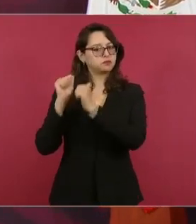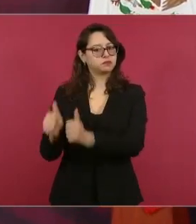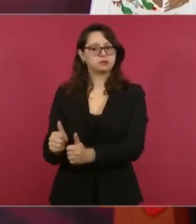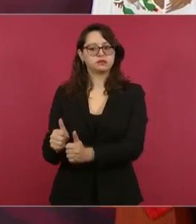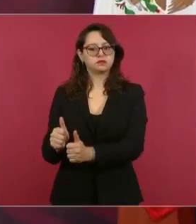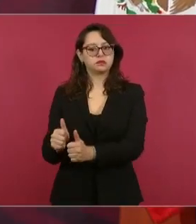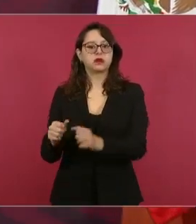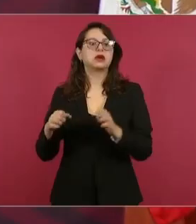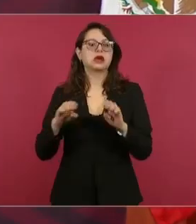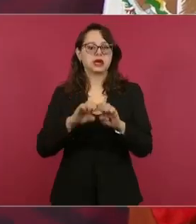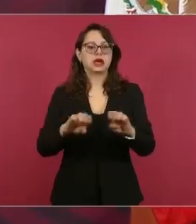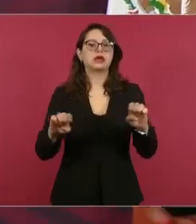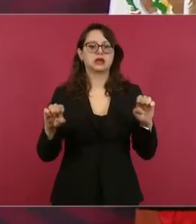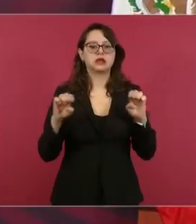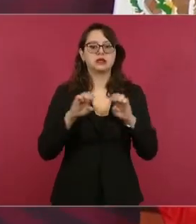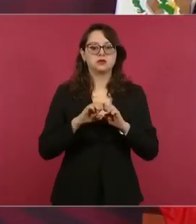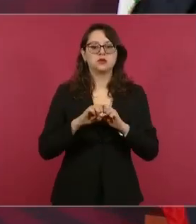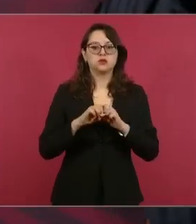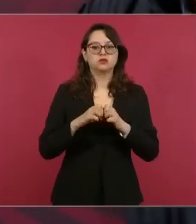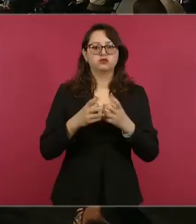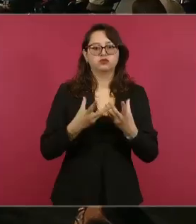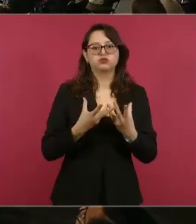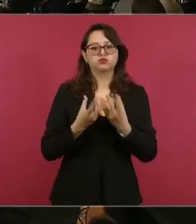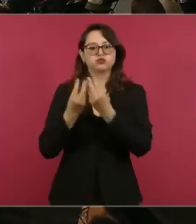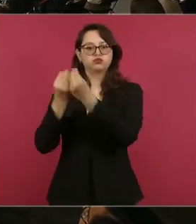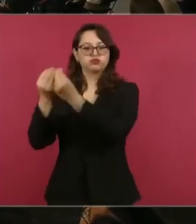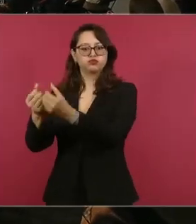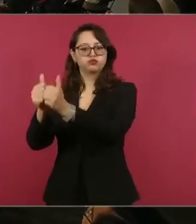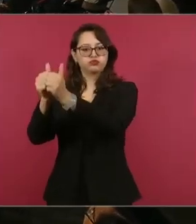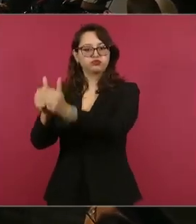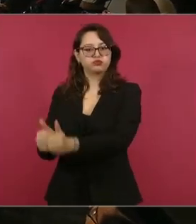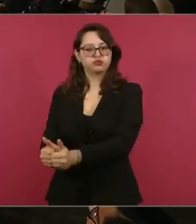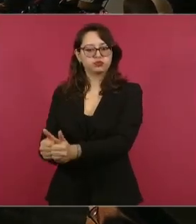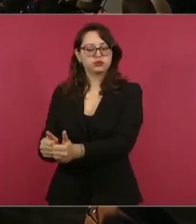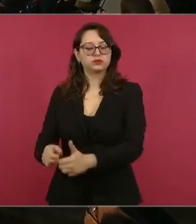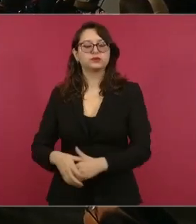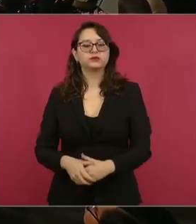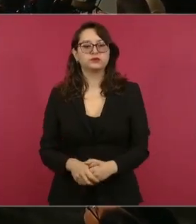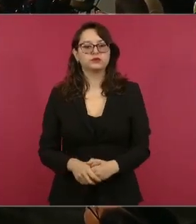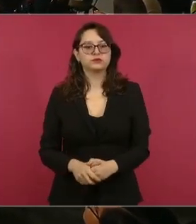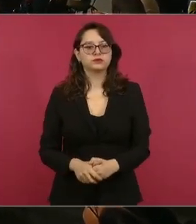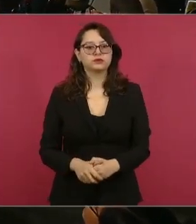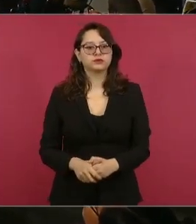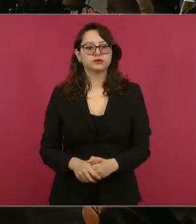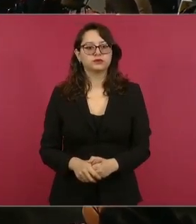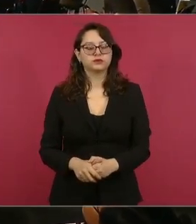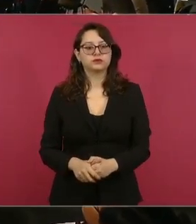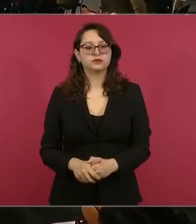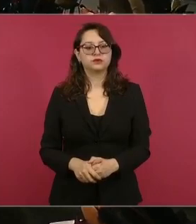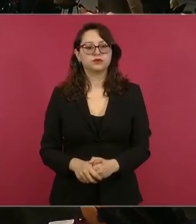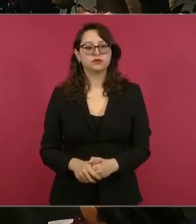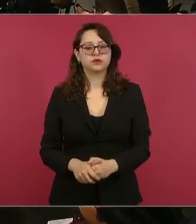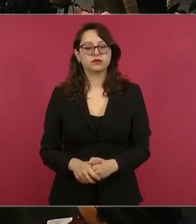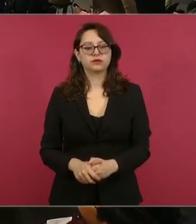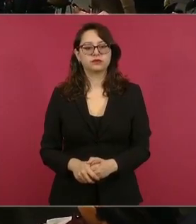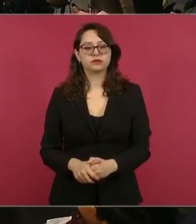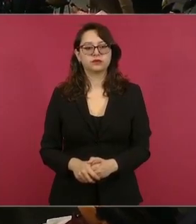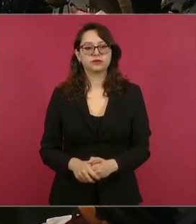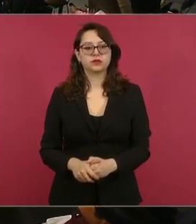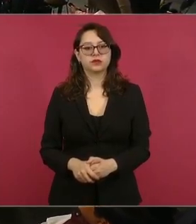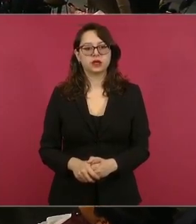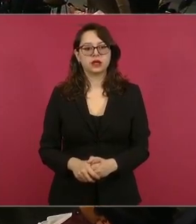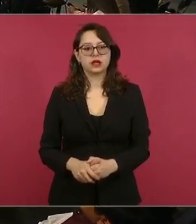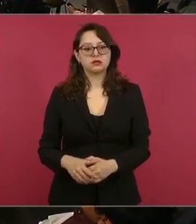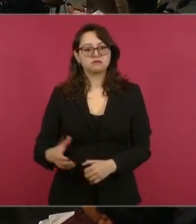la mayor parte del gobierno. Y ya está aquí la llamada